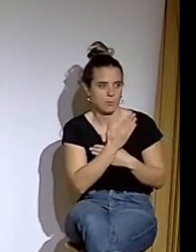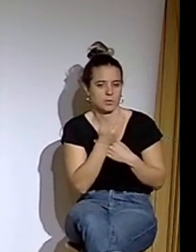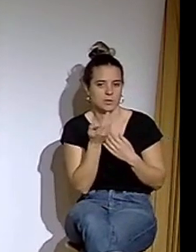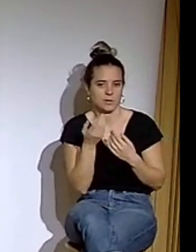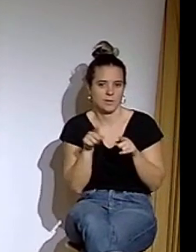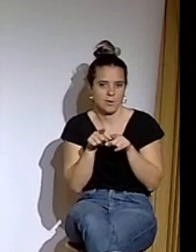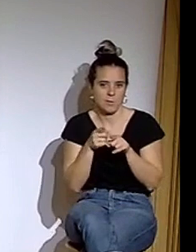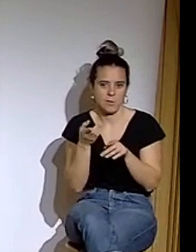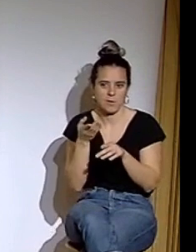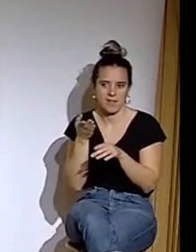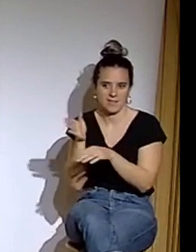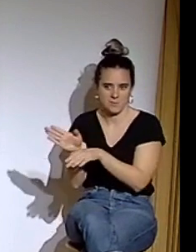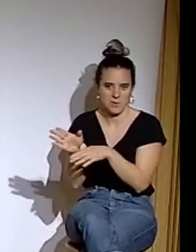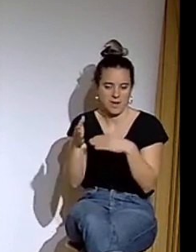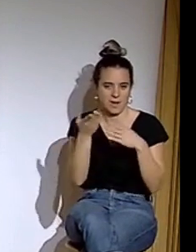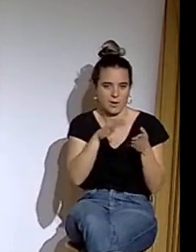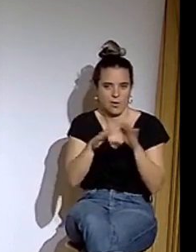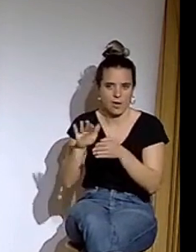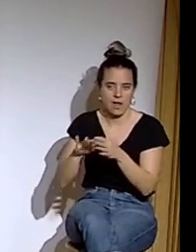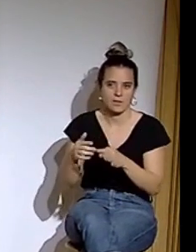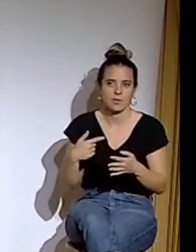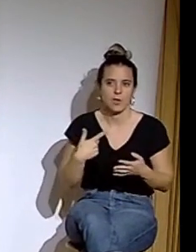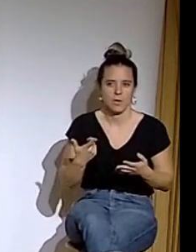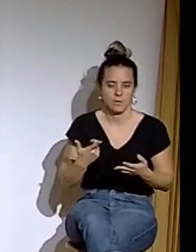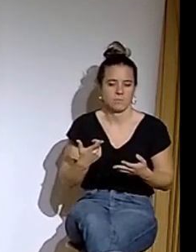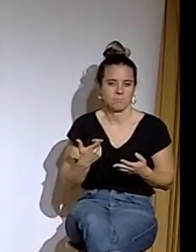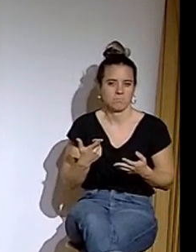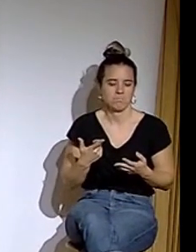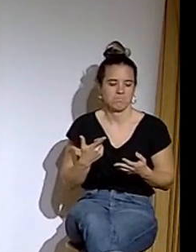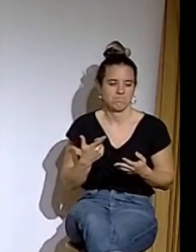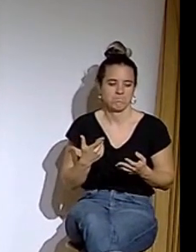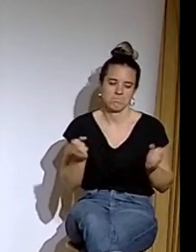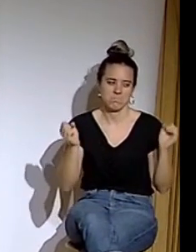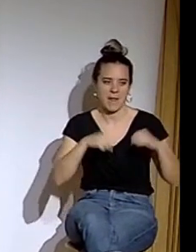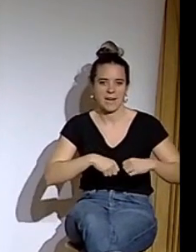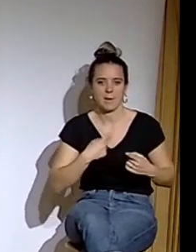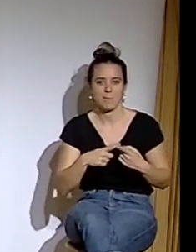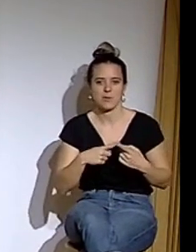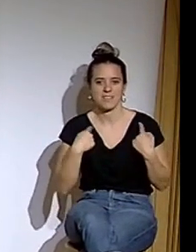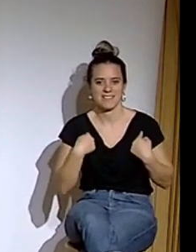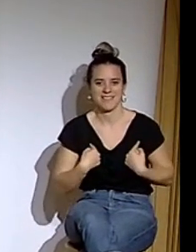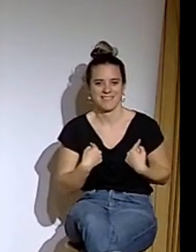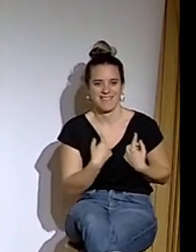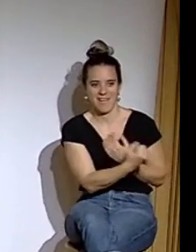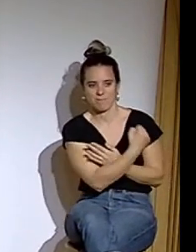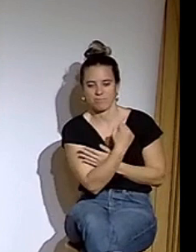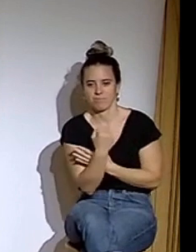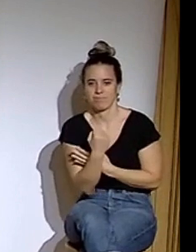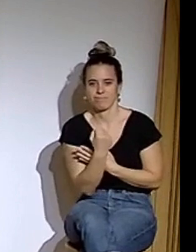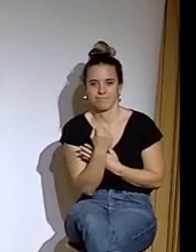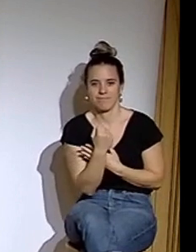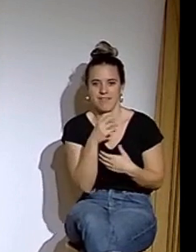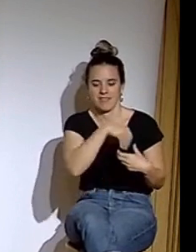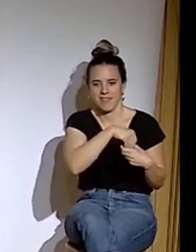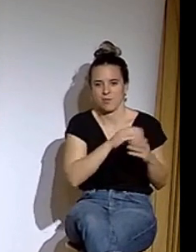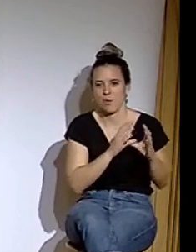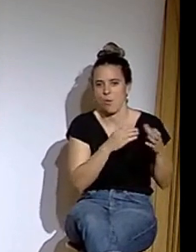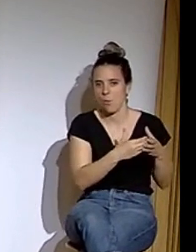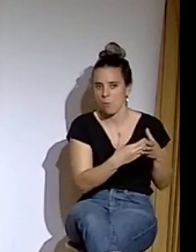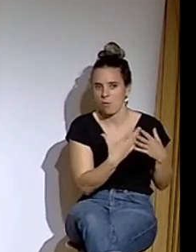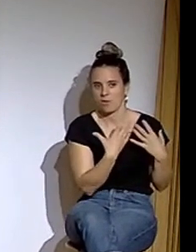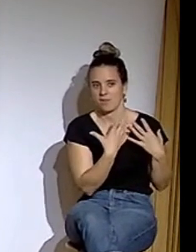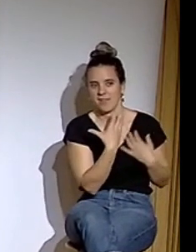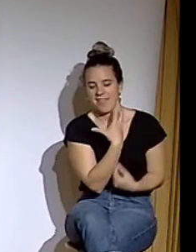de las jornadas de bisexualidad Yo también me animé porque me sentía súper arropada parte de un grupo entendida